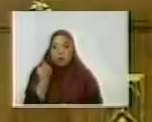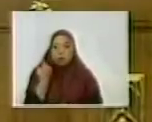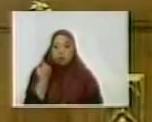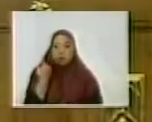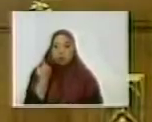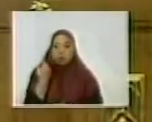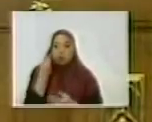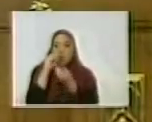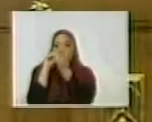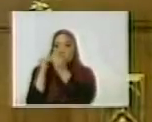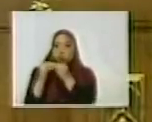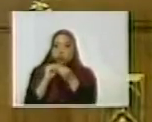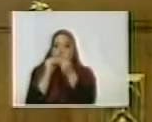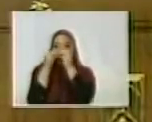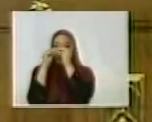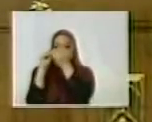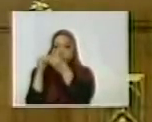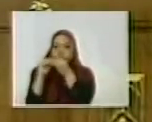de su organicidad,